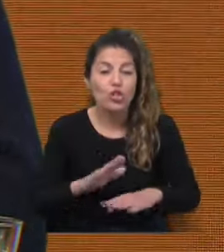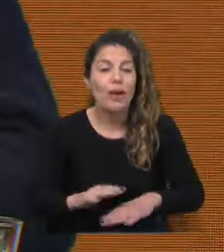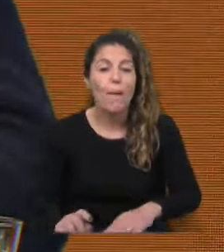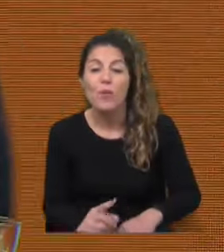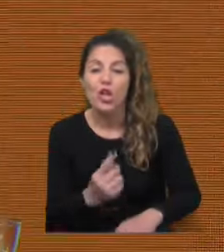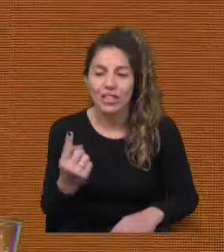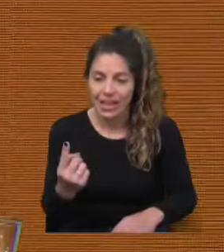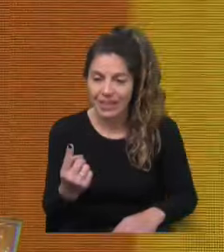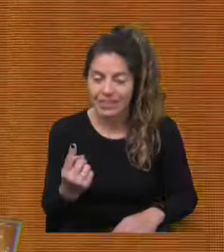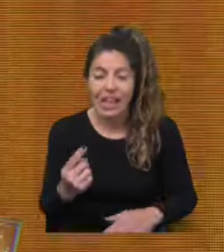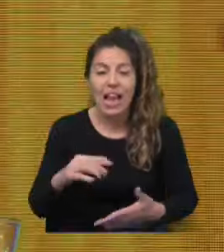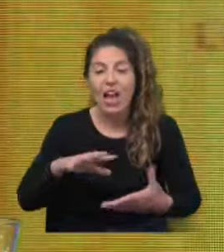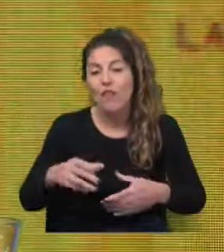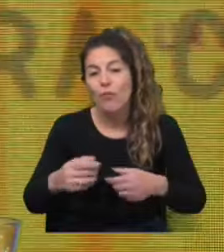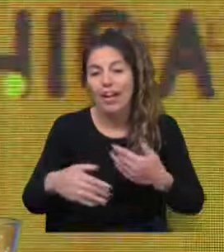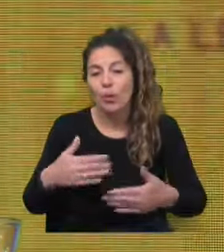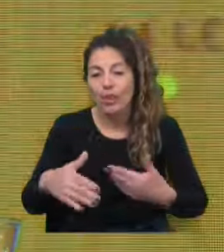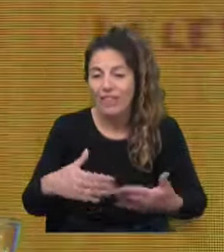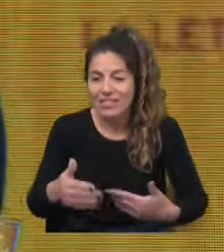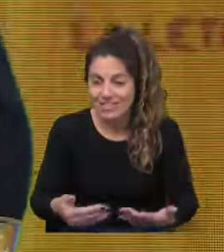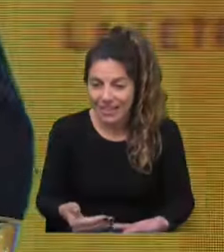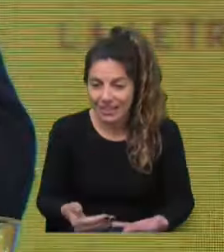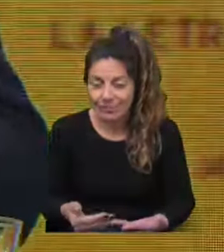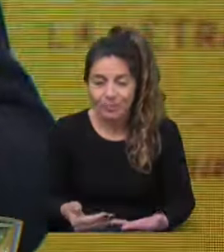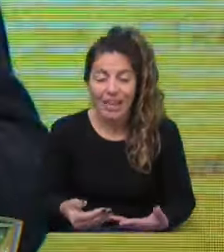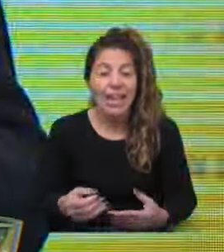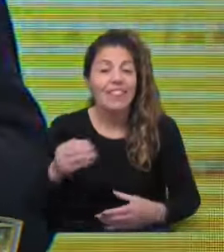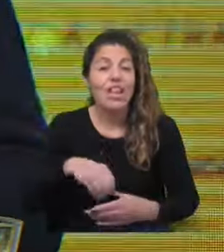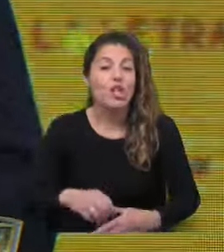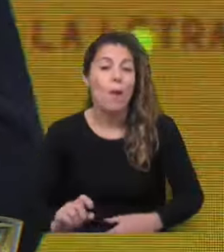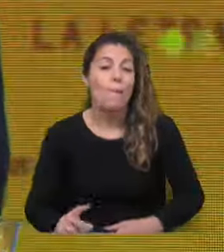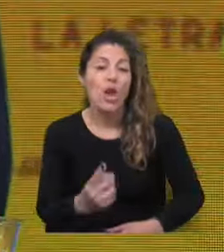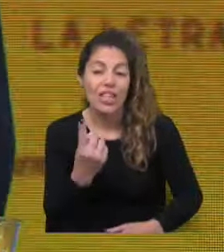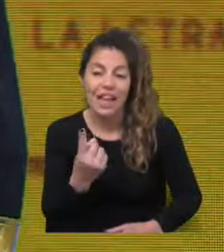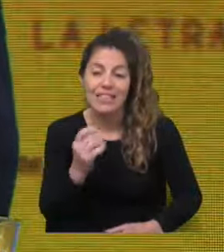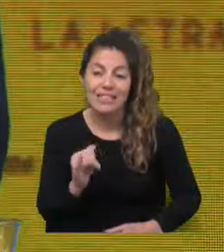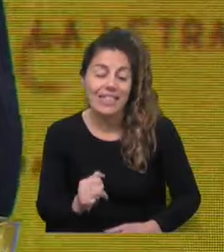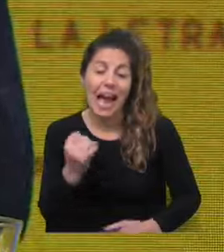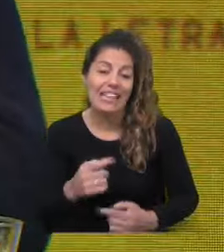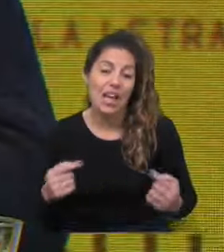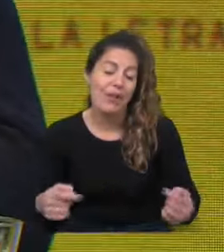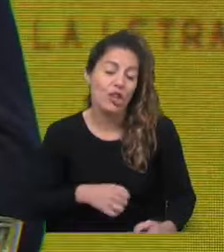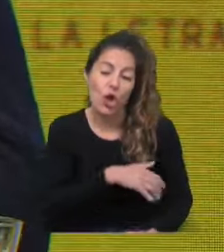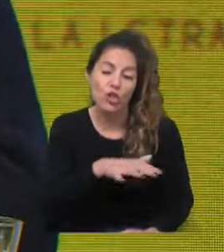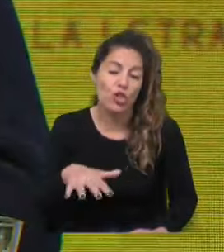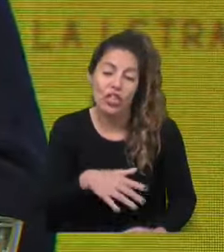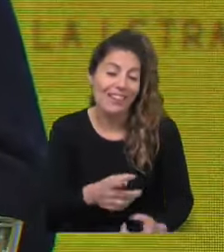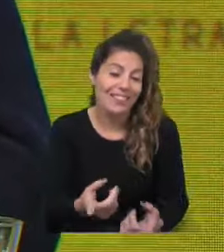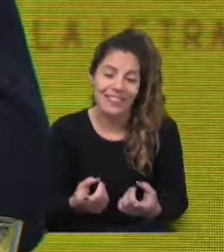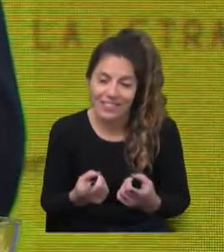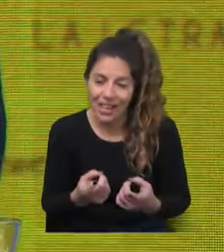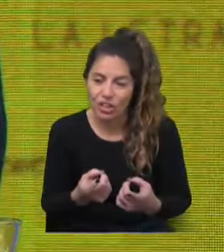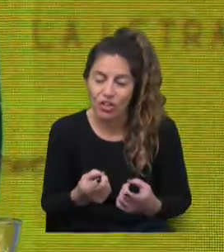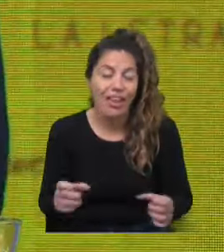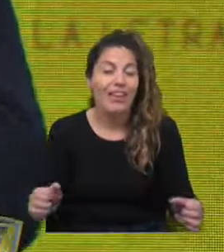sobre las prioridades, los ritmos a que esto pueda avanzar. Y entre las prioridades, sin duda, hay elementos sociales imprescindibles